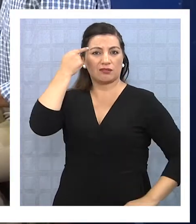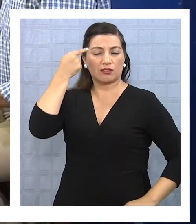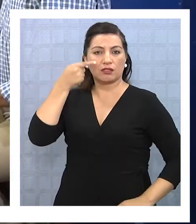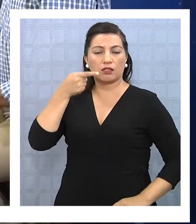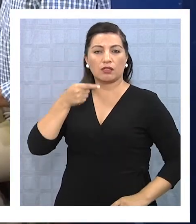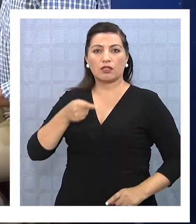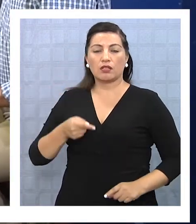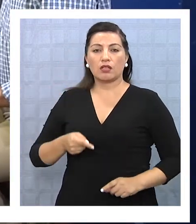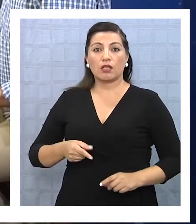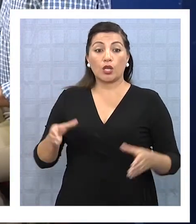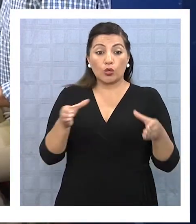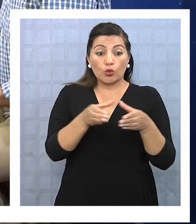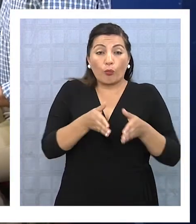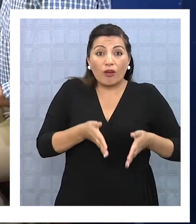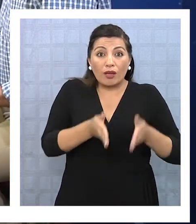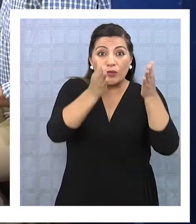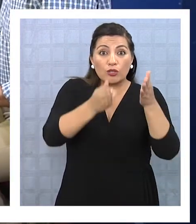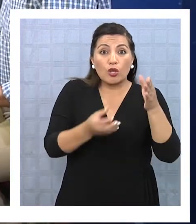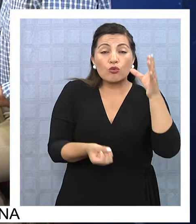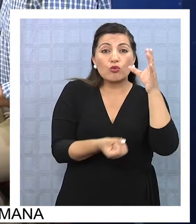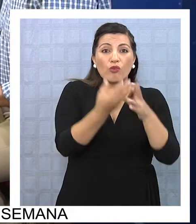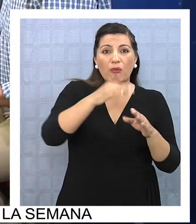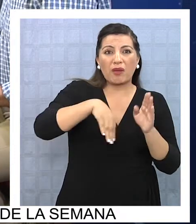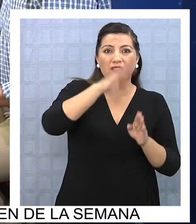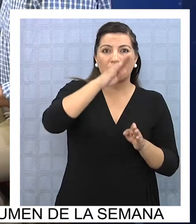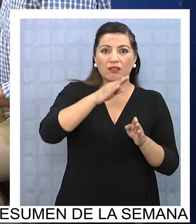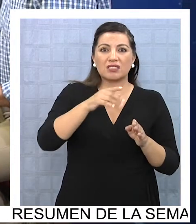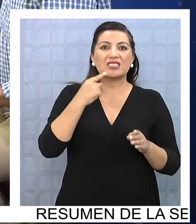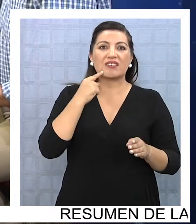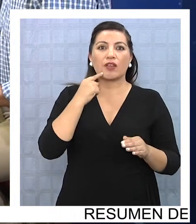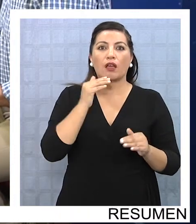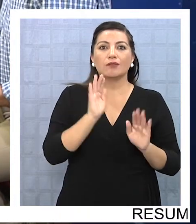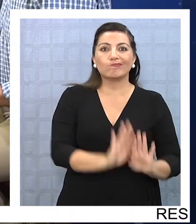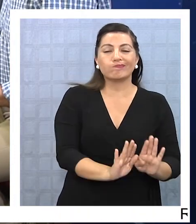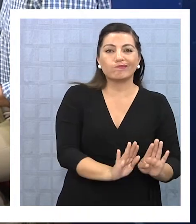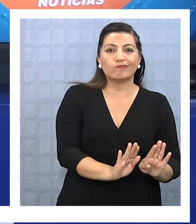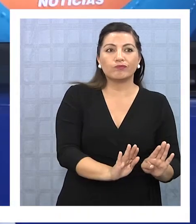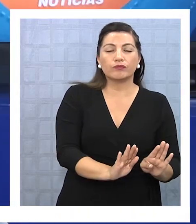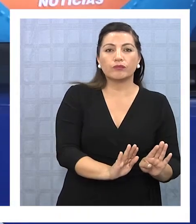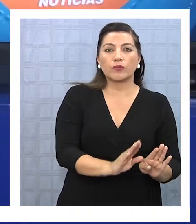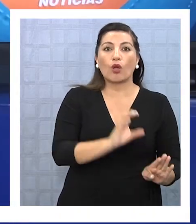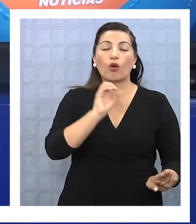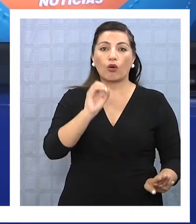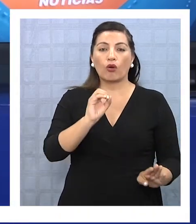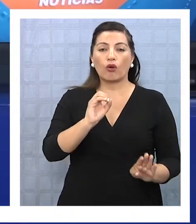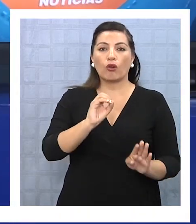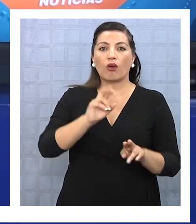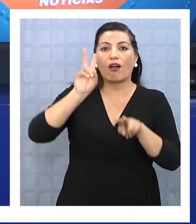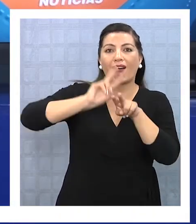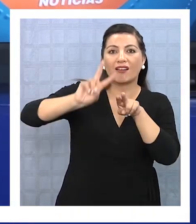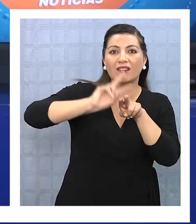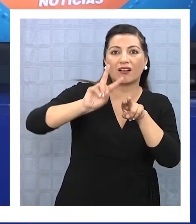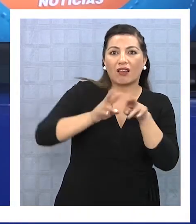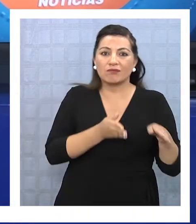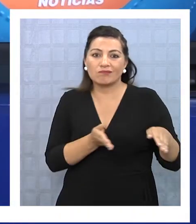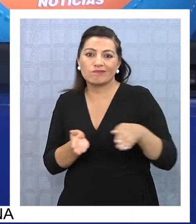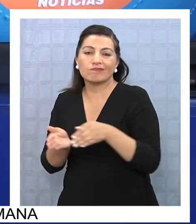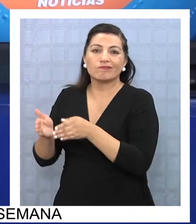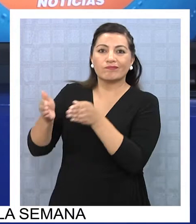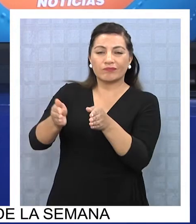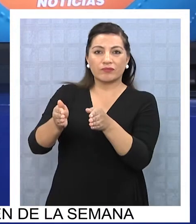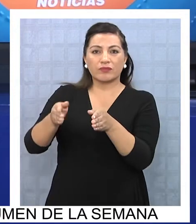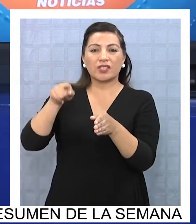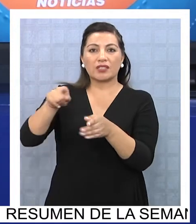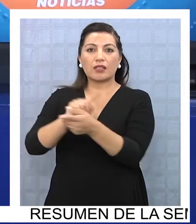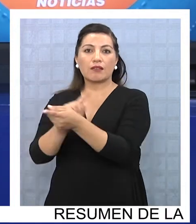O seguimos por el camino de la nueva mayoría, que significa más frustración, más estancamiento, o corregimos el rumbo